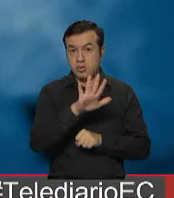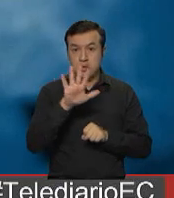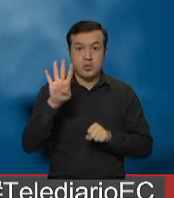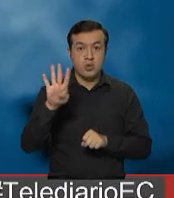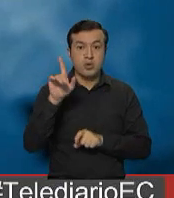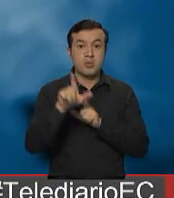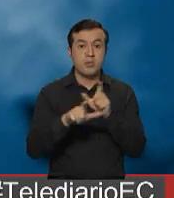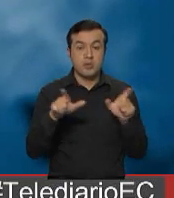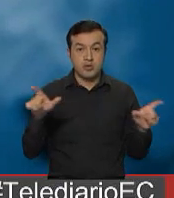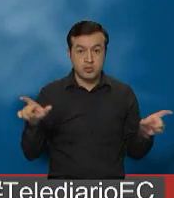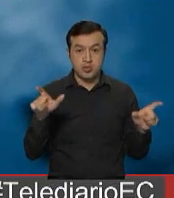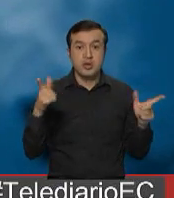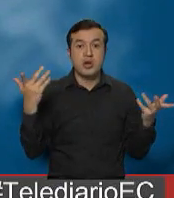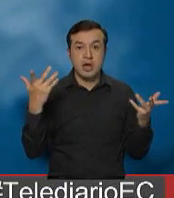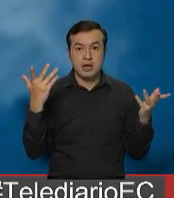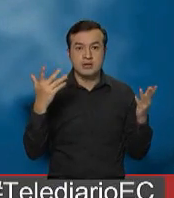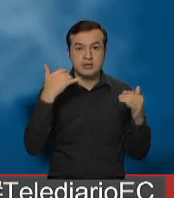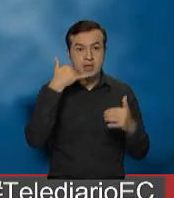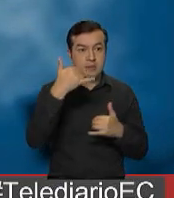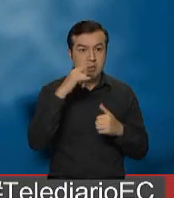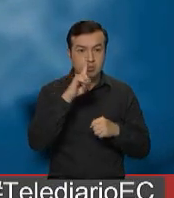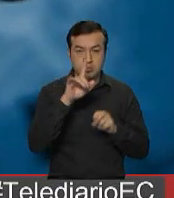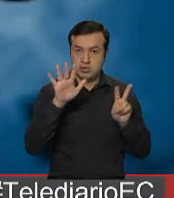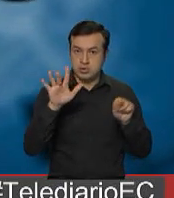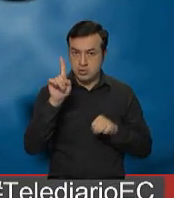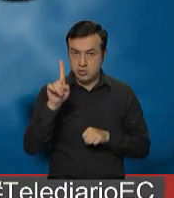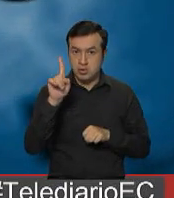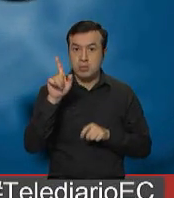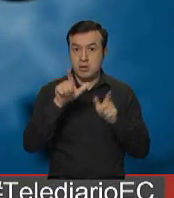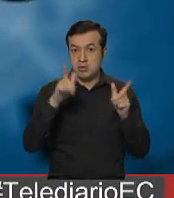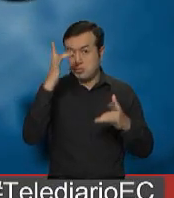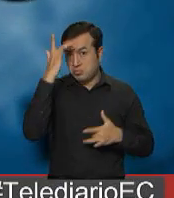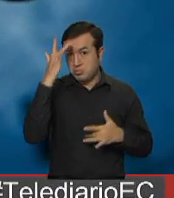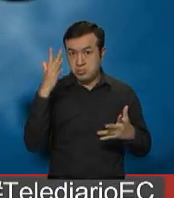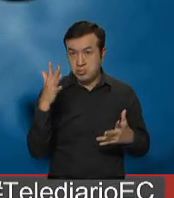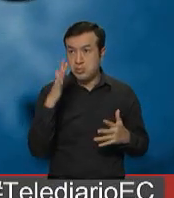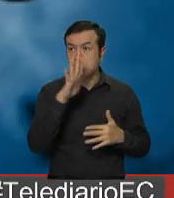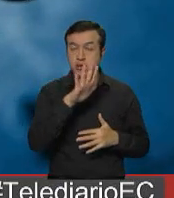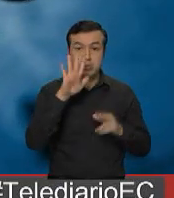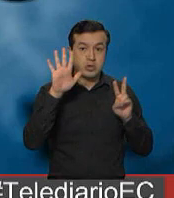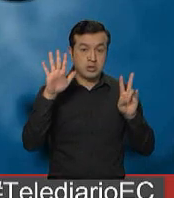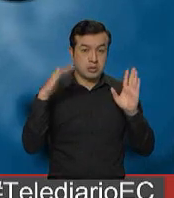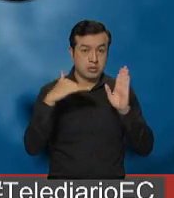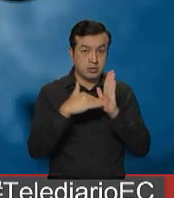11.954 con alta epidemiológica. Casos descartados suman